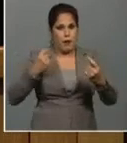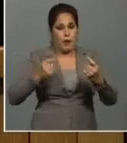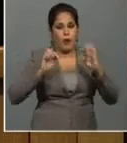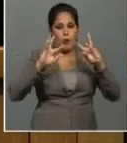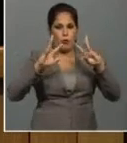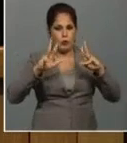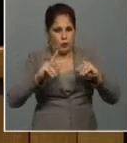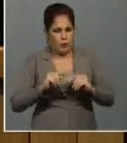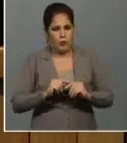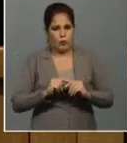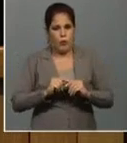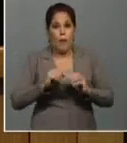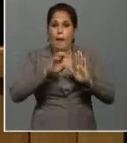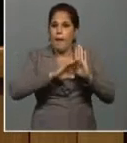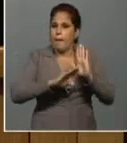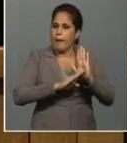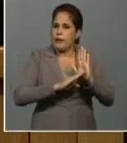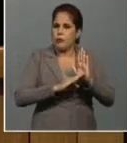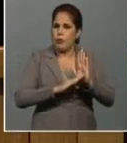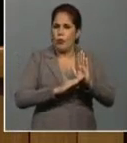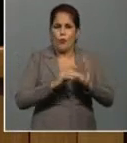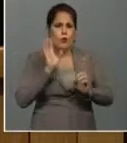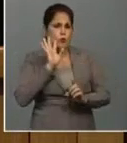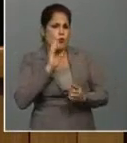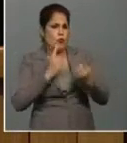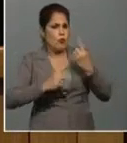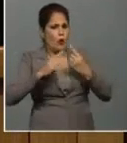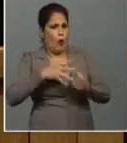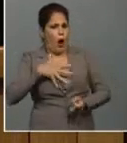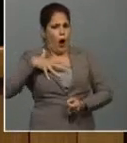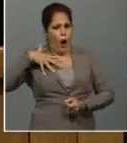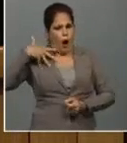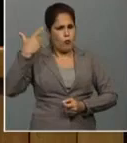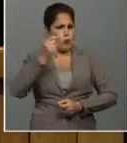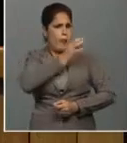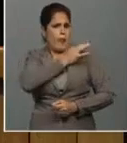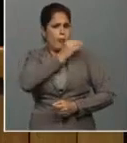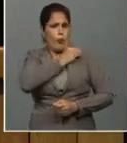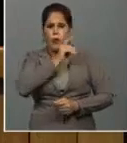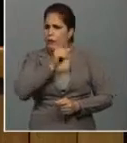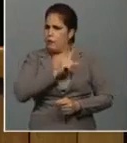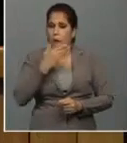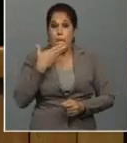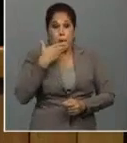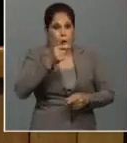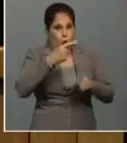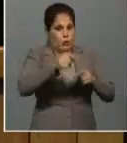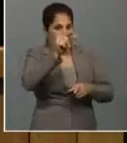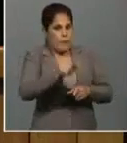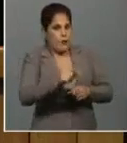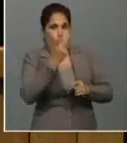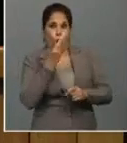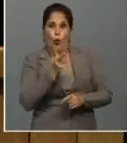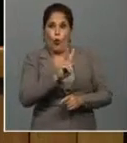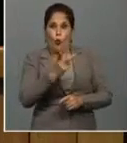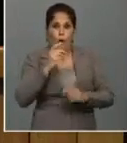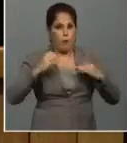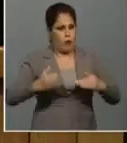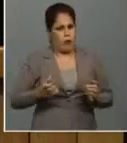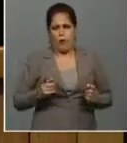corrupción los métodos deshonestos de actuar el abuso de poder el favoritismo y la doble moral